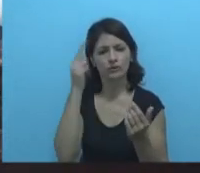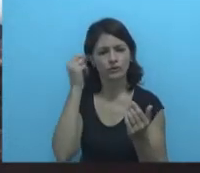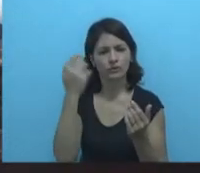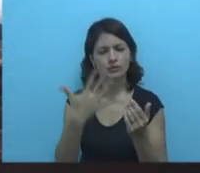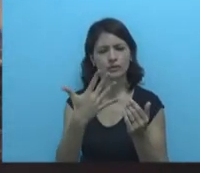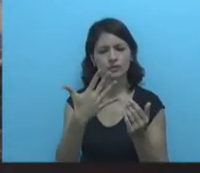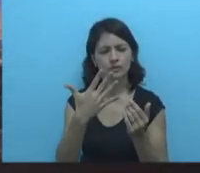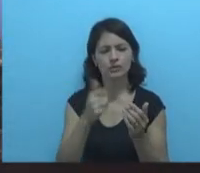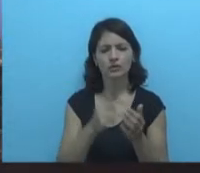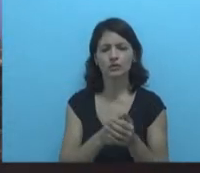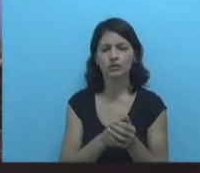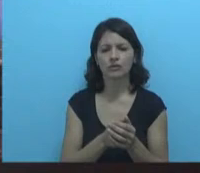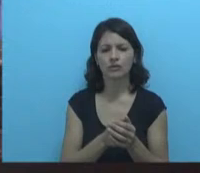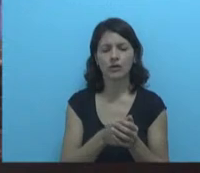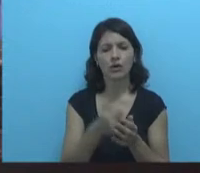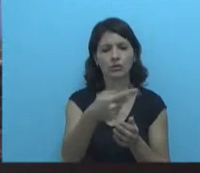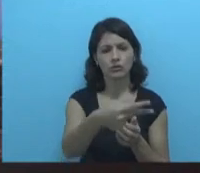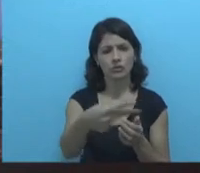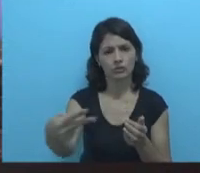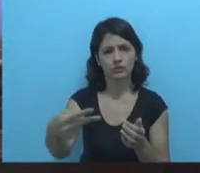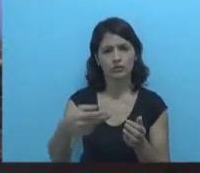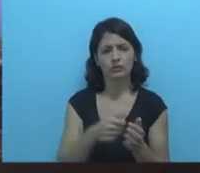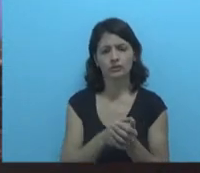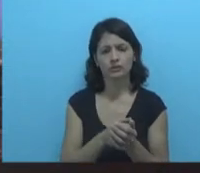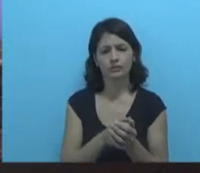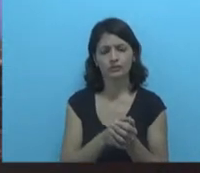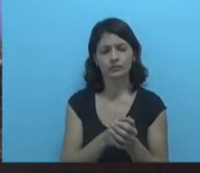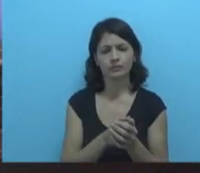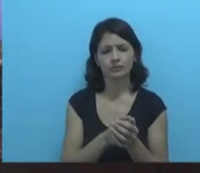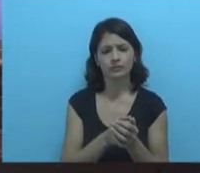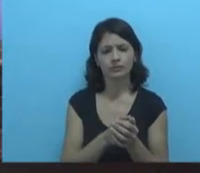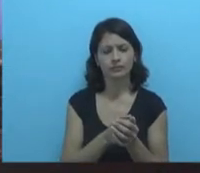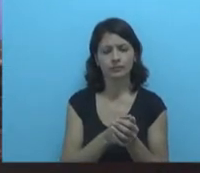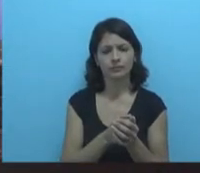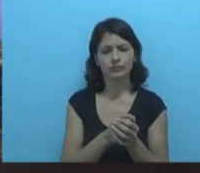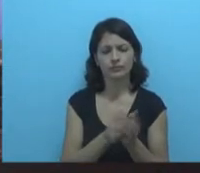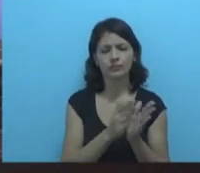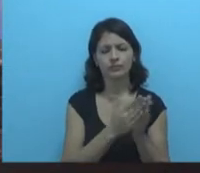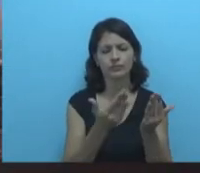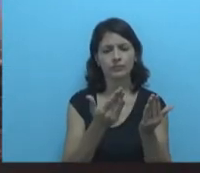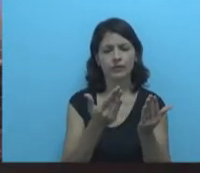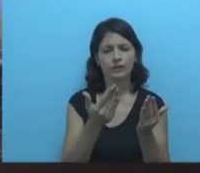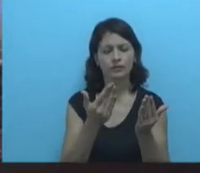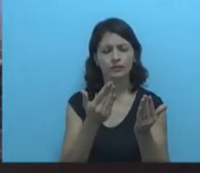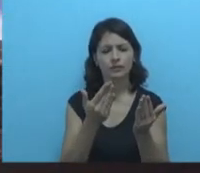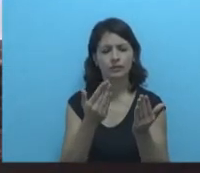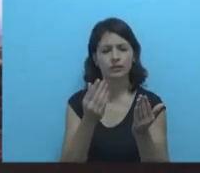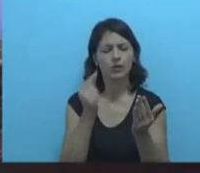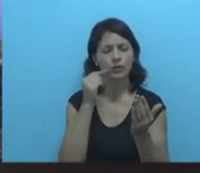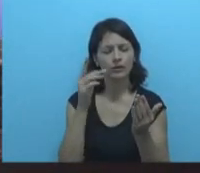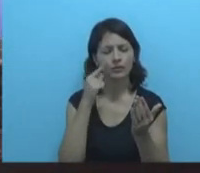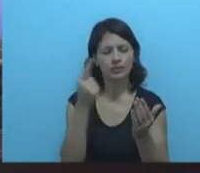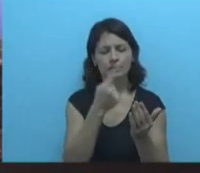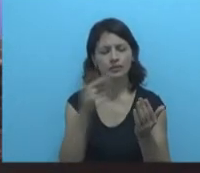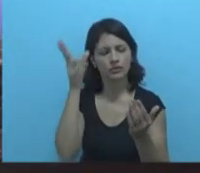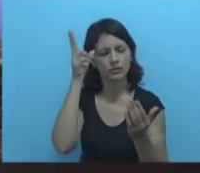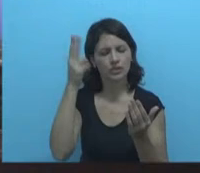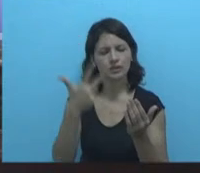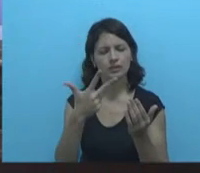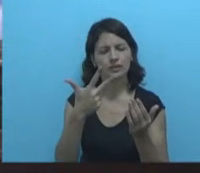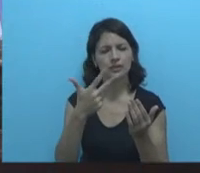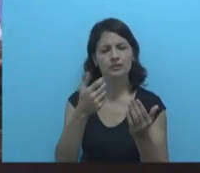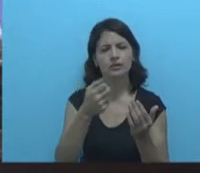42.495, diputado Orsiani, preferencia para dos sesiones. Expediente 43.183, diputado González, preferencia para